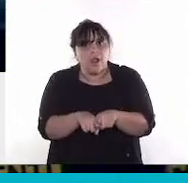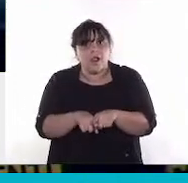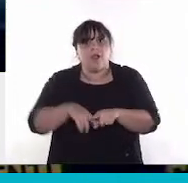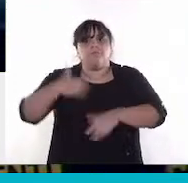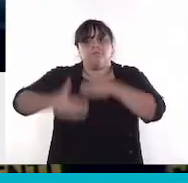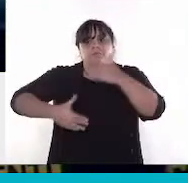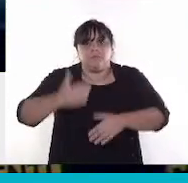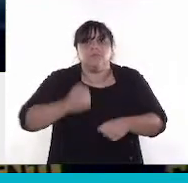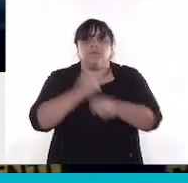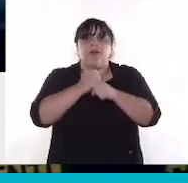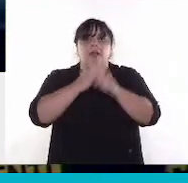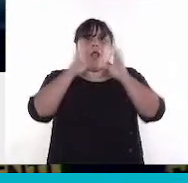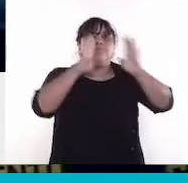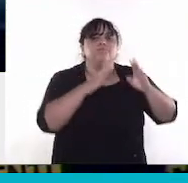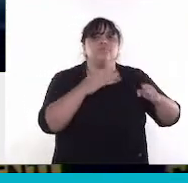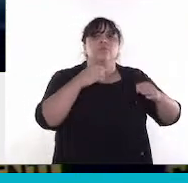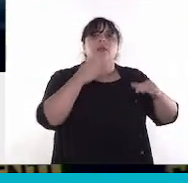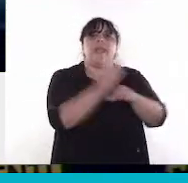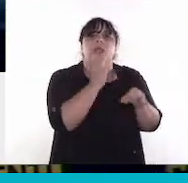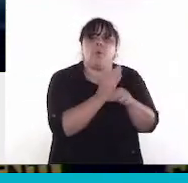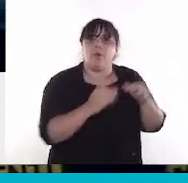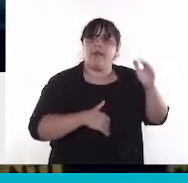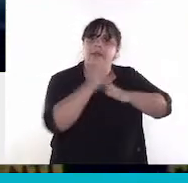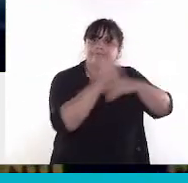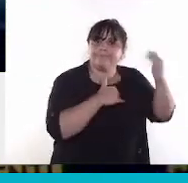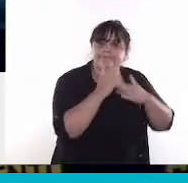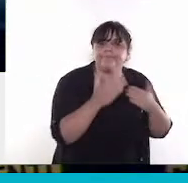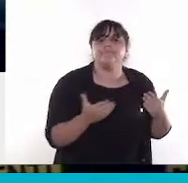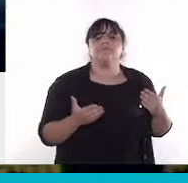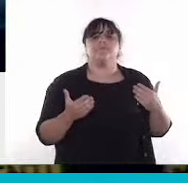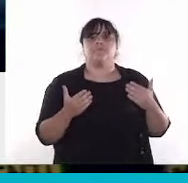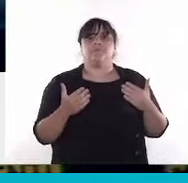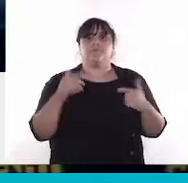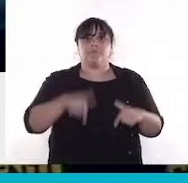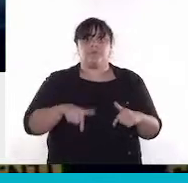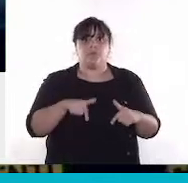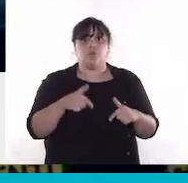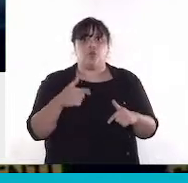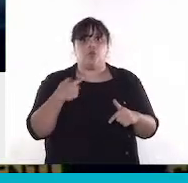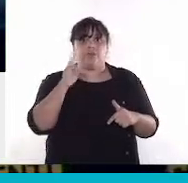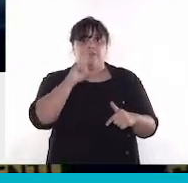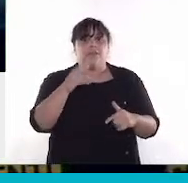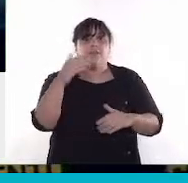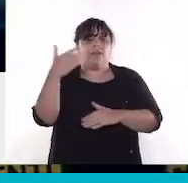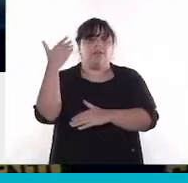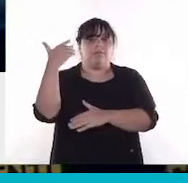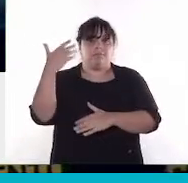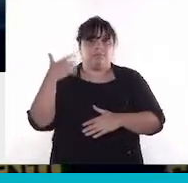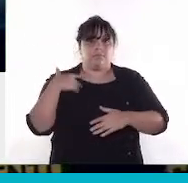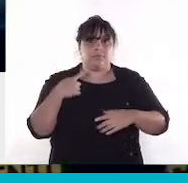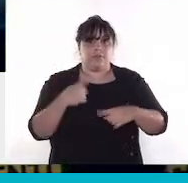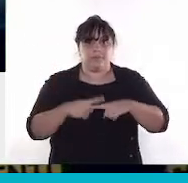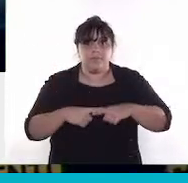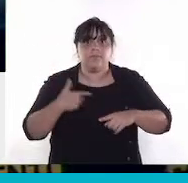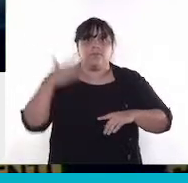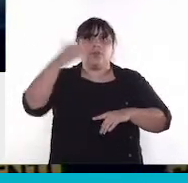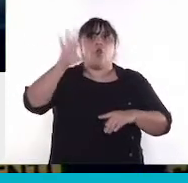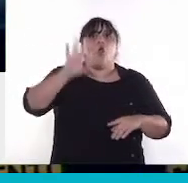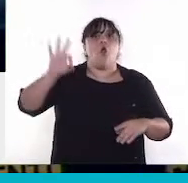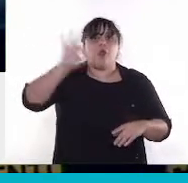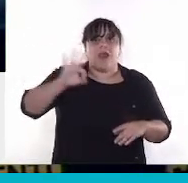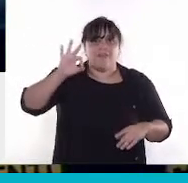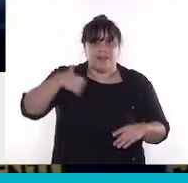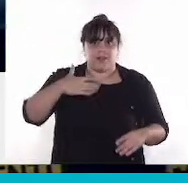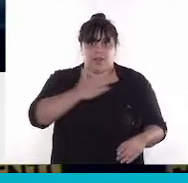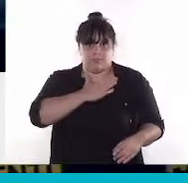infraestructura escolar. Hoy estaba viendo un acto en Olavarría, mi